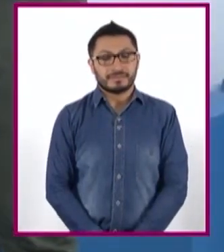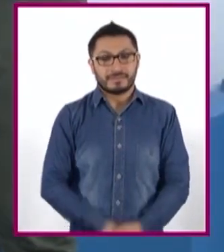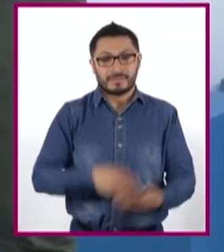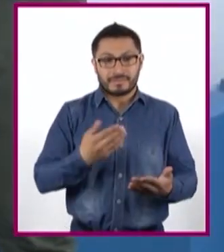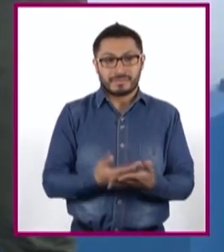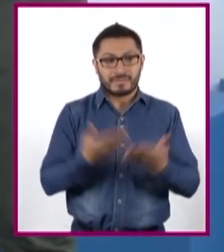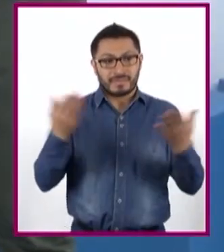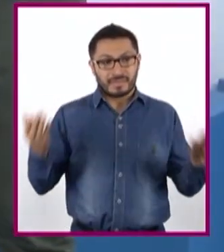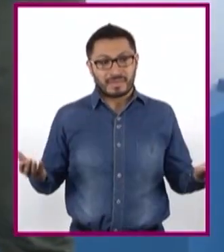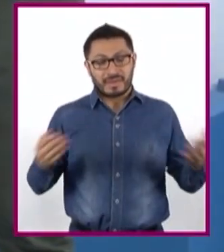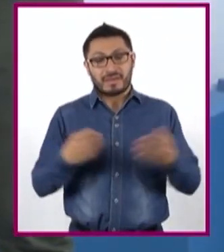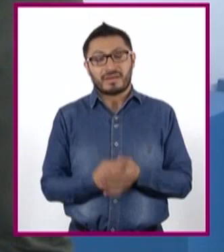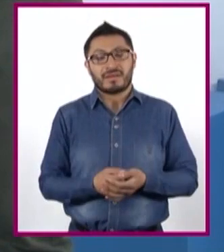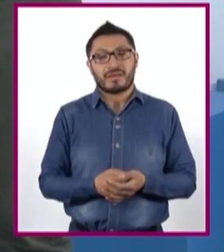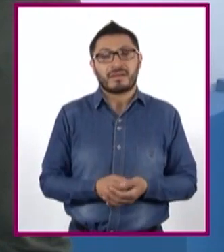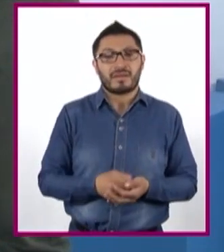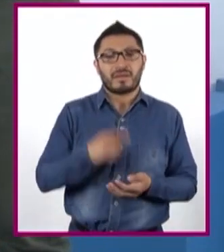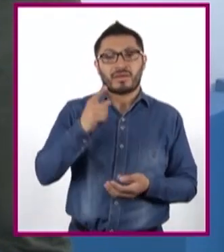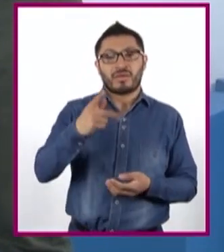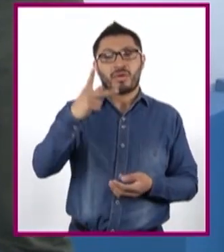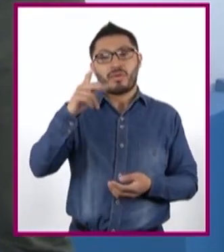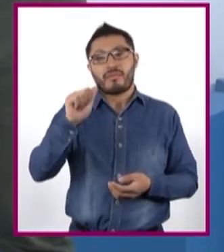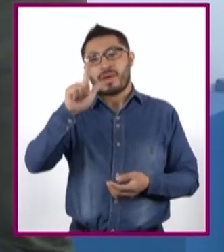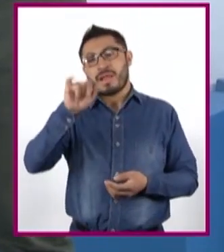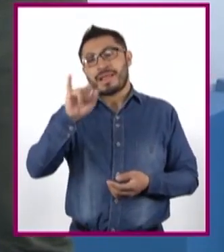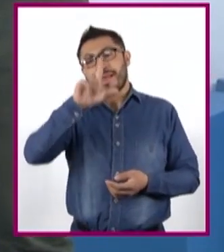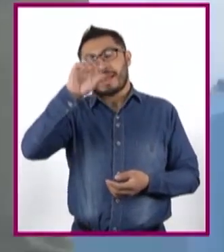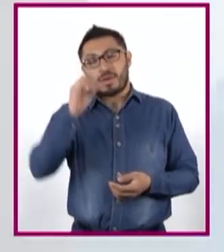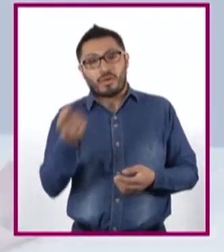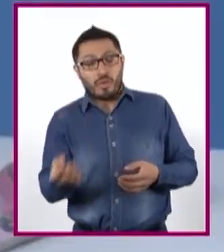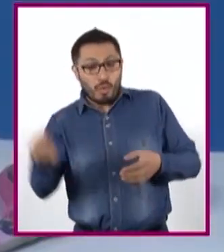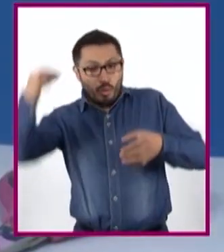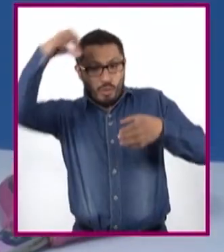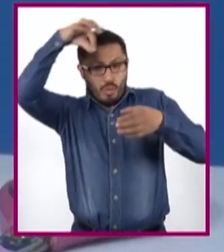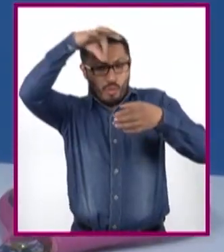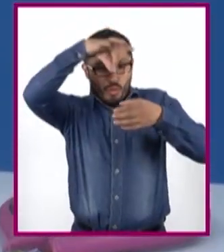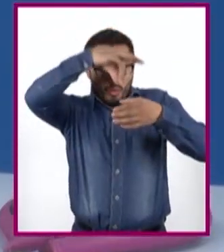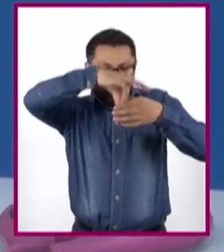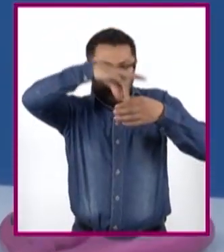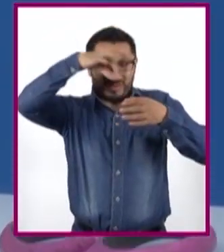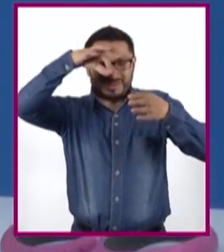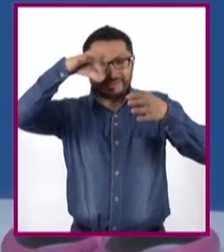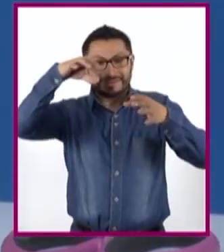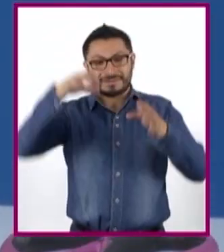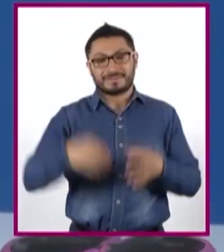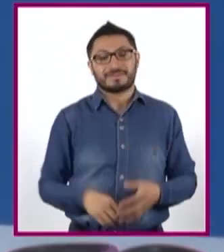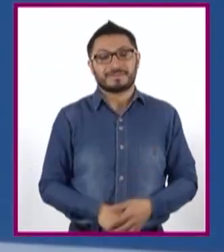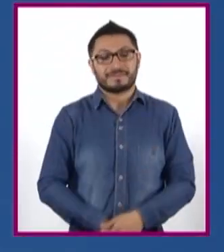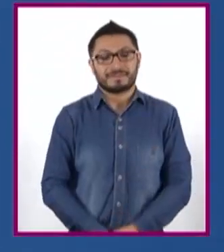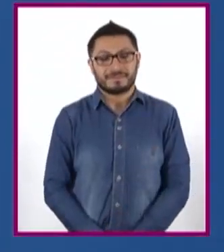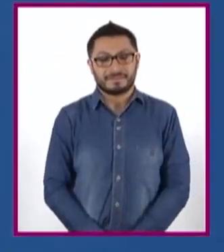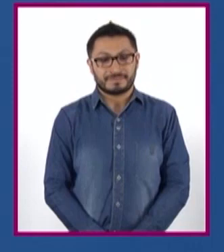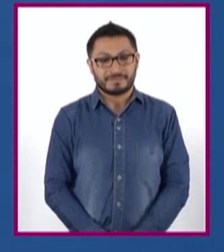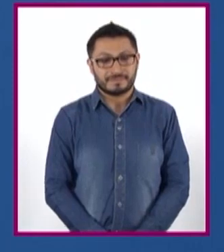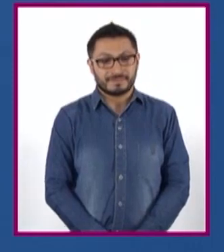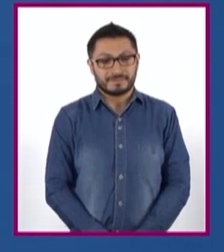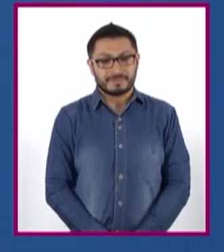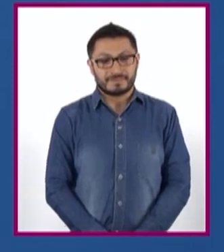Después de ello, toma uno de los palillos e introdúcelo justo en el orificio que